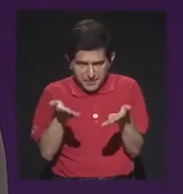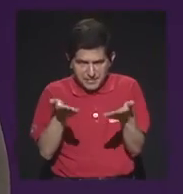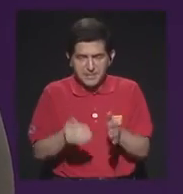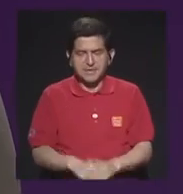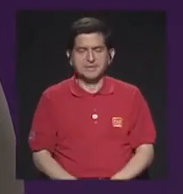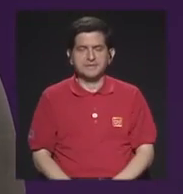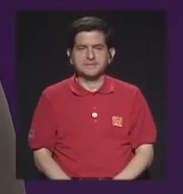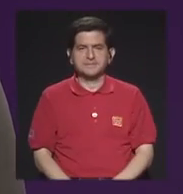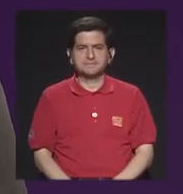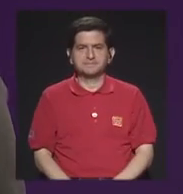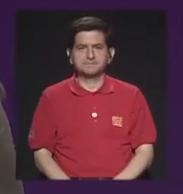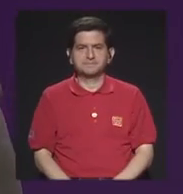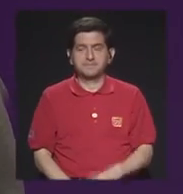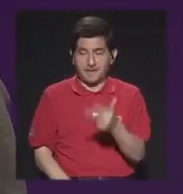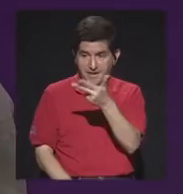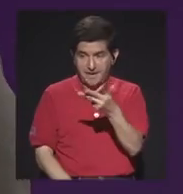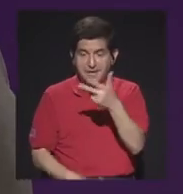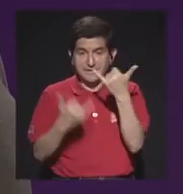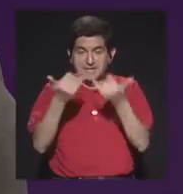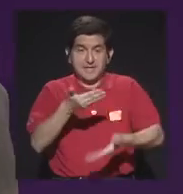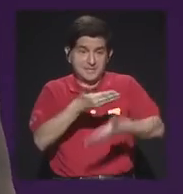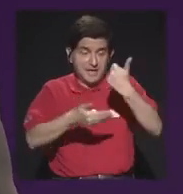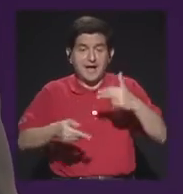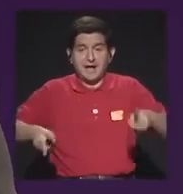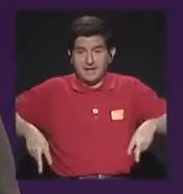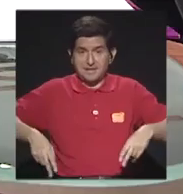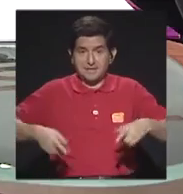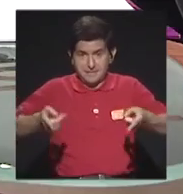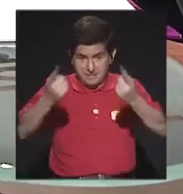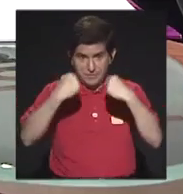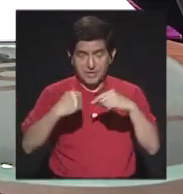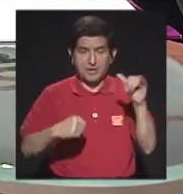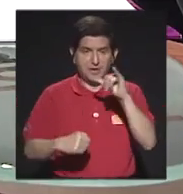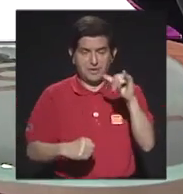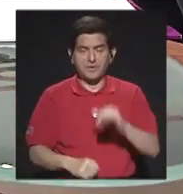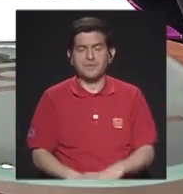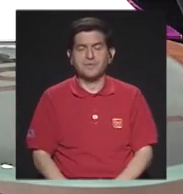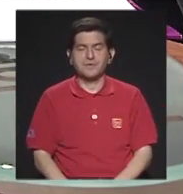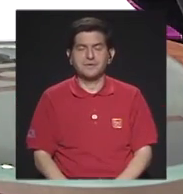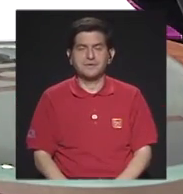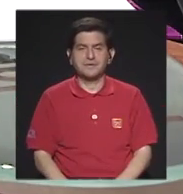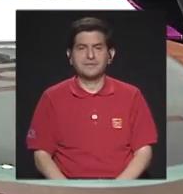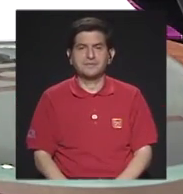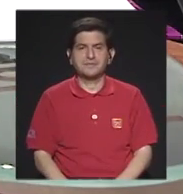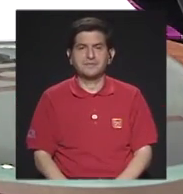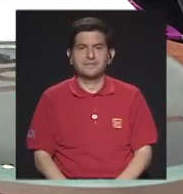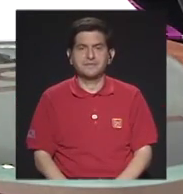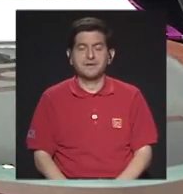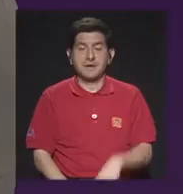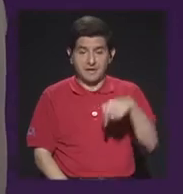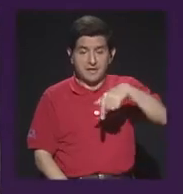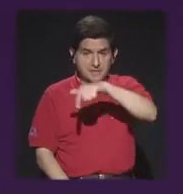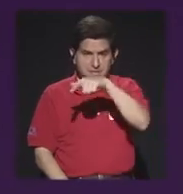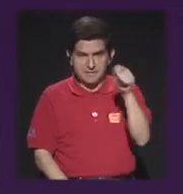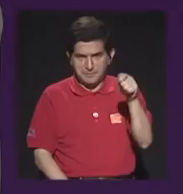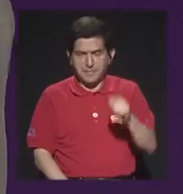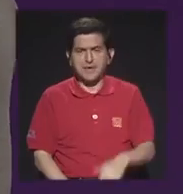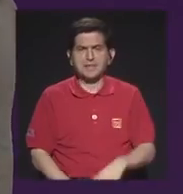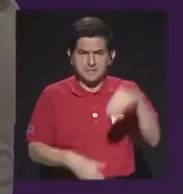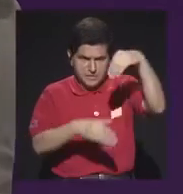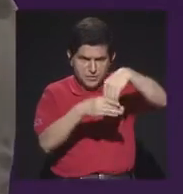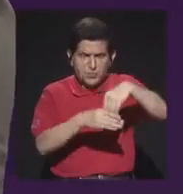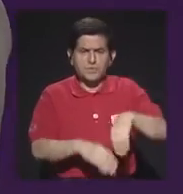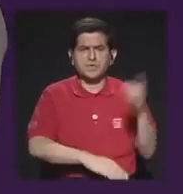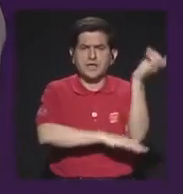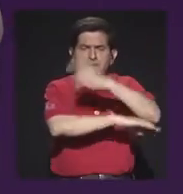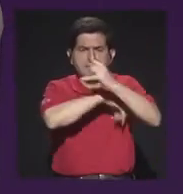ustedes, para las que ya han venido, y qué bueno tenerlas de nuevo con nosotras. Estamos precisamente en el mes del Día Internacional de las Mujeres, y